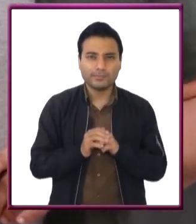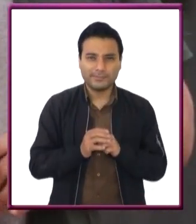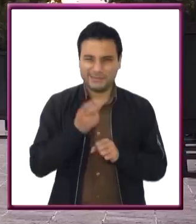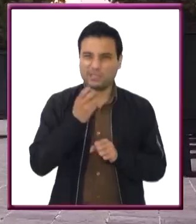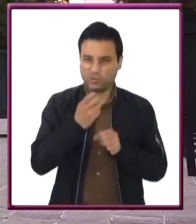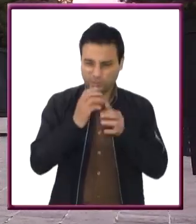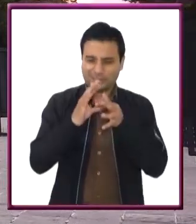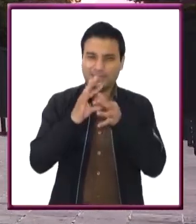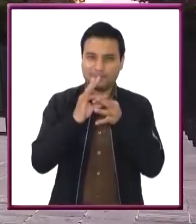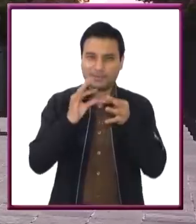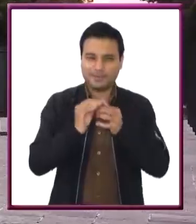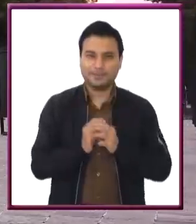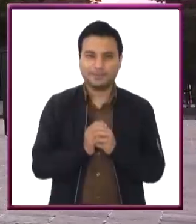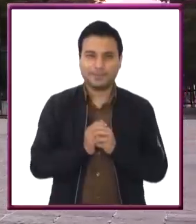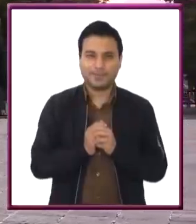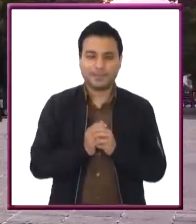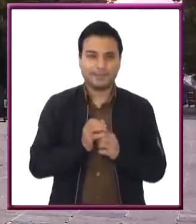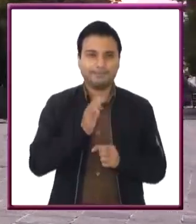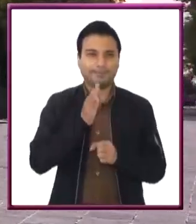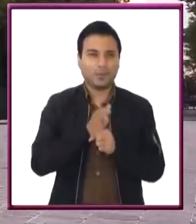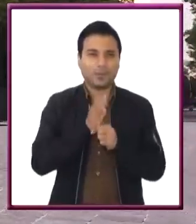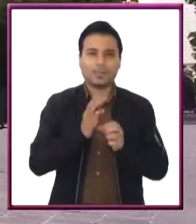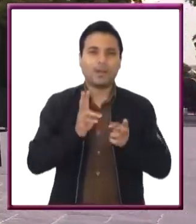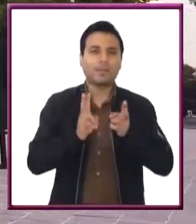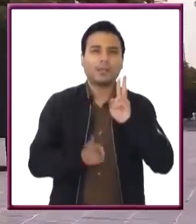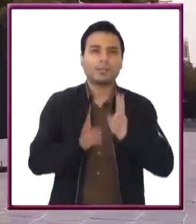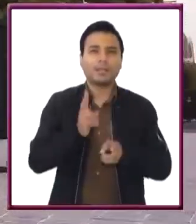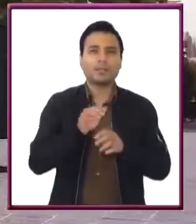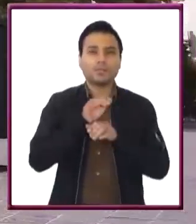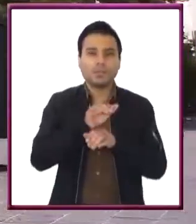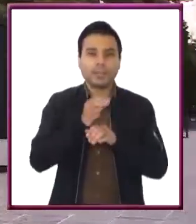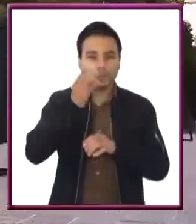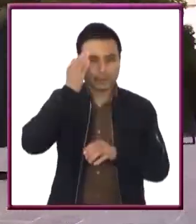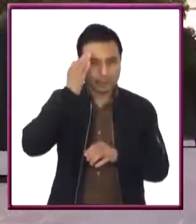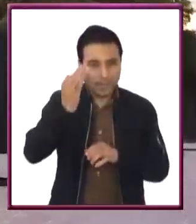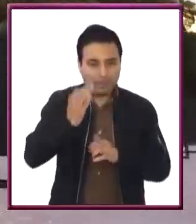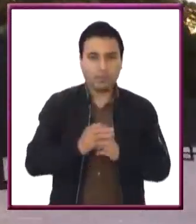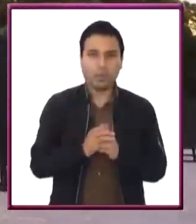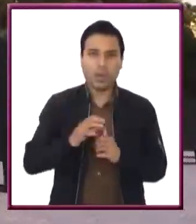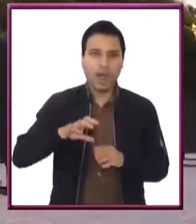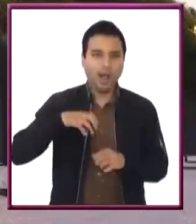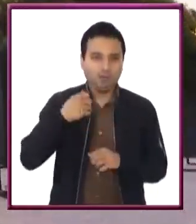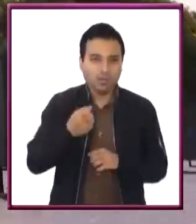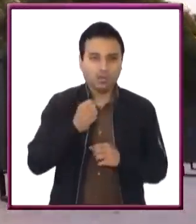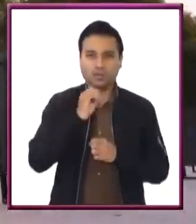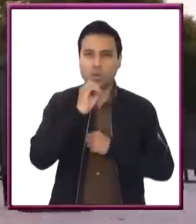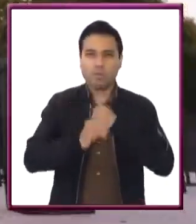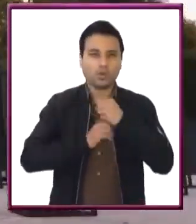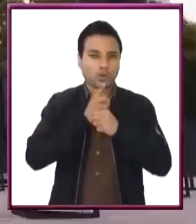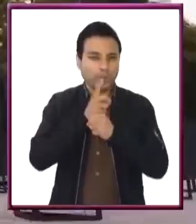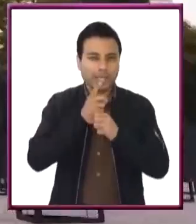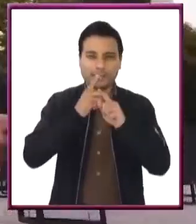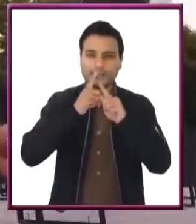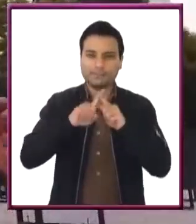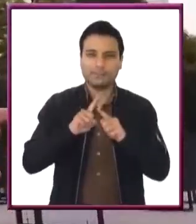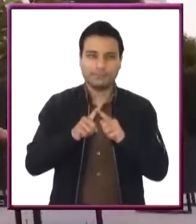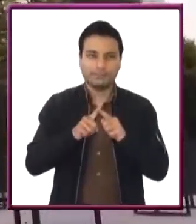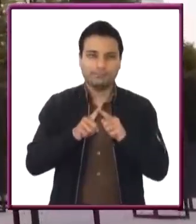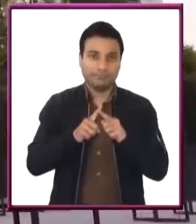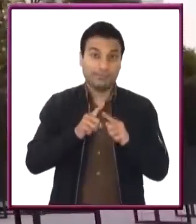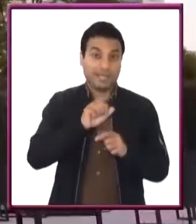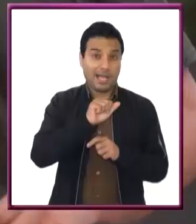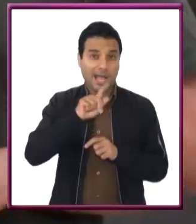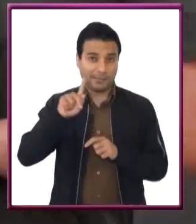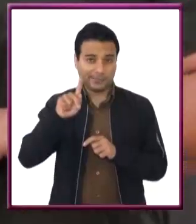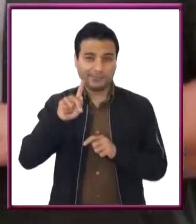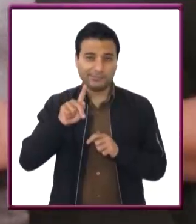voces. Vamos a reflexionar sobre los tiempos, los abusos y oportunidades que nos dan las aplicaciones y redes